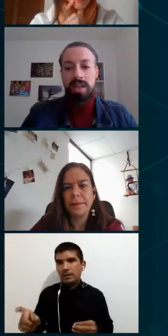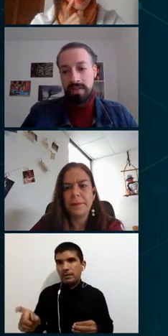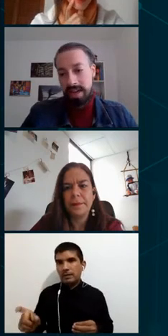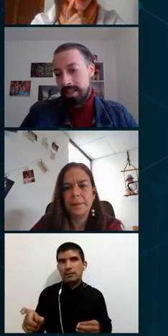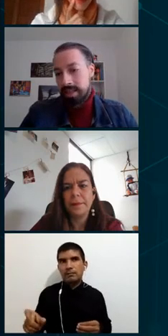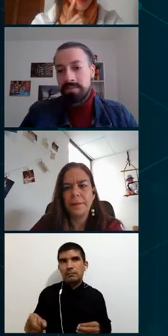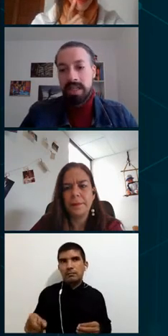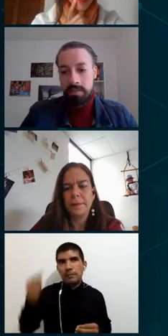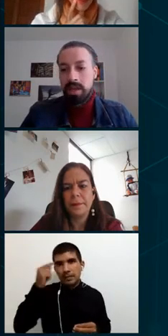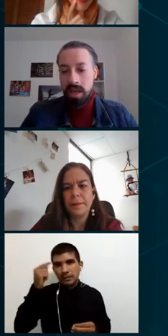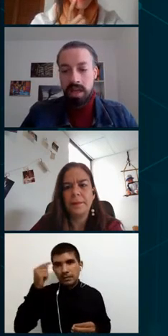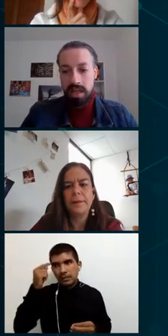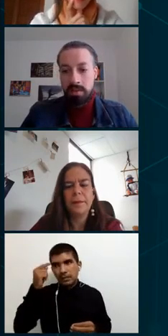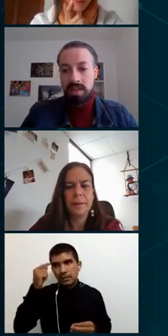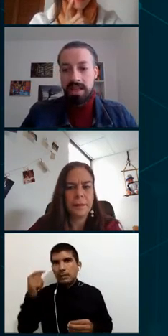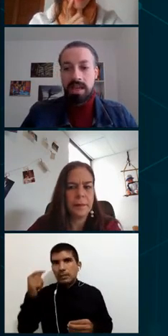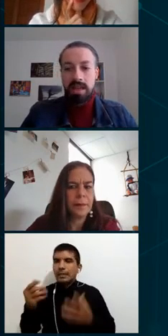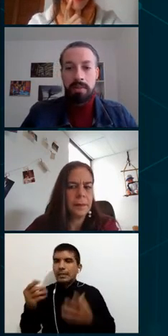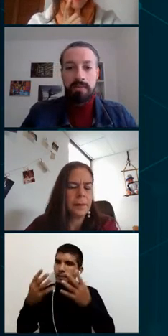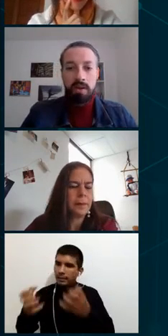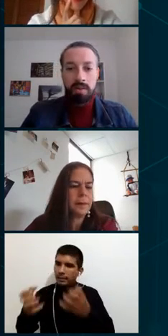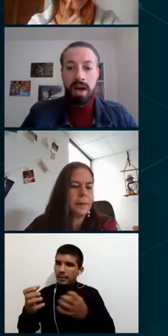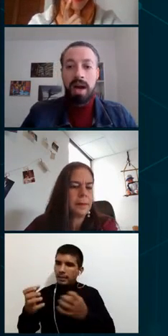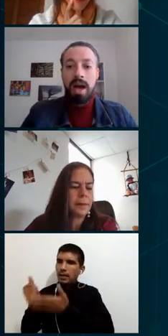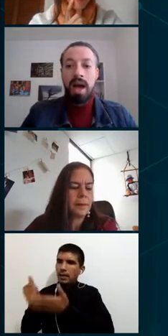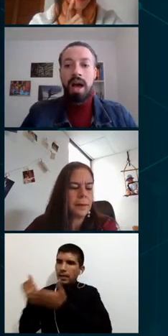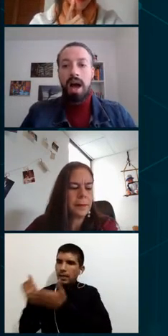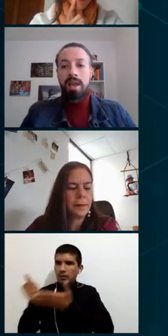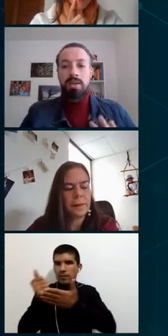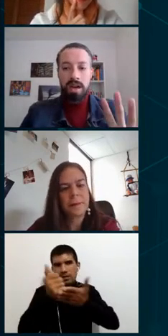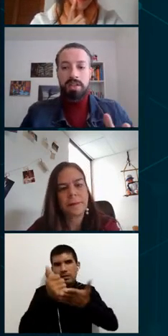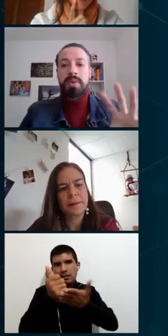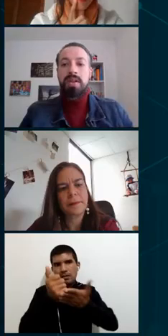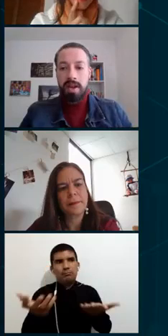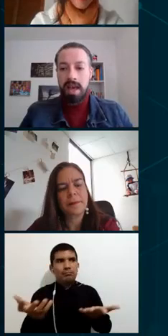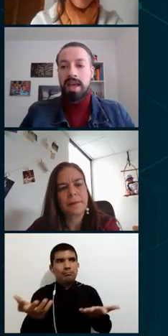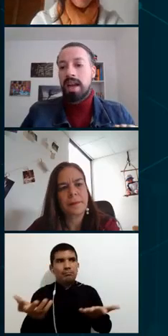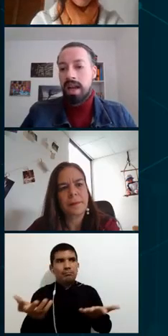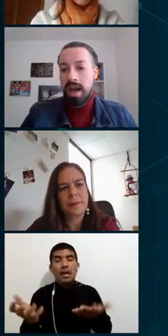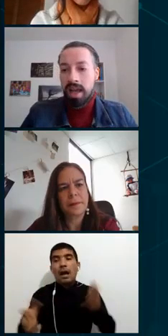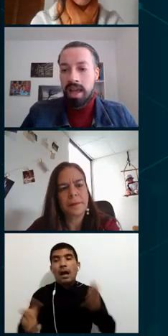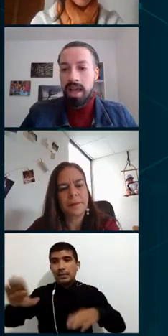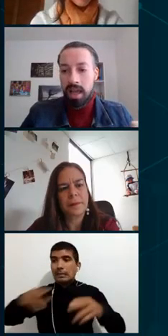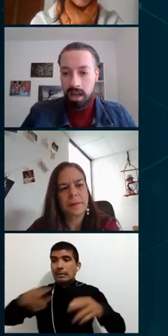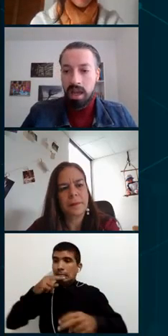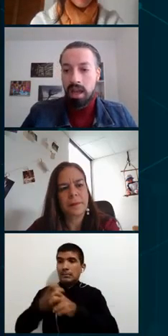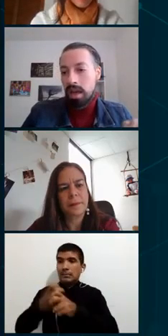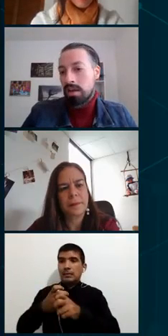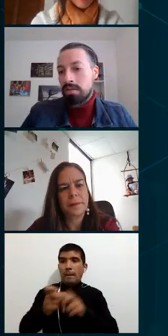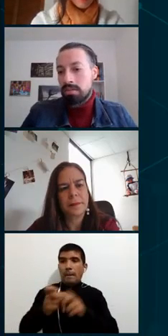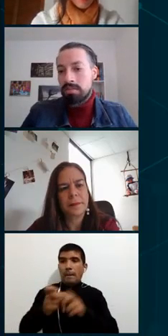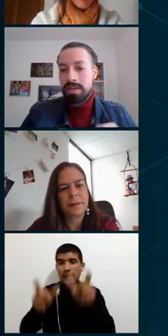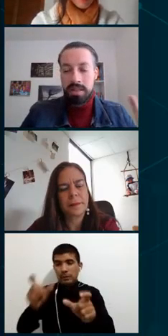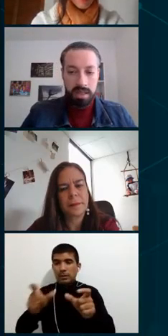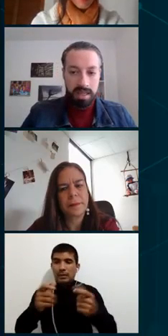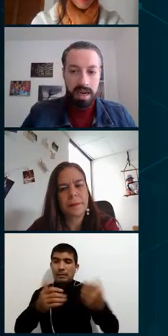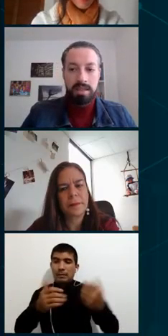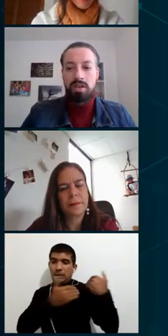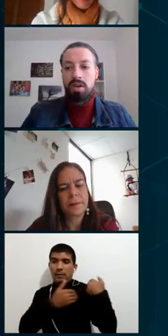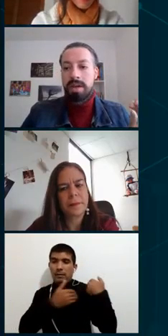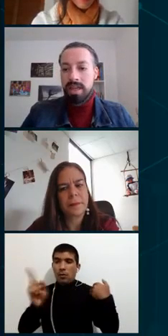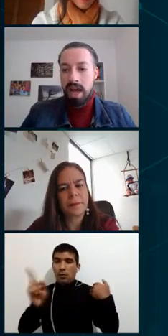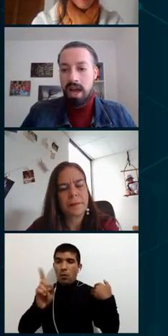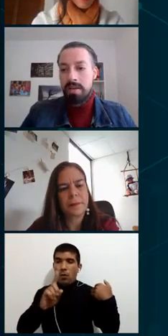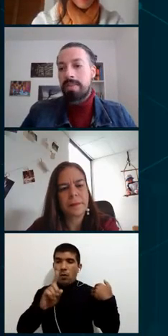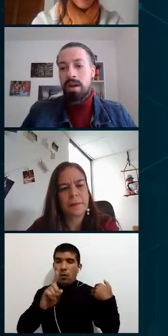es algo diferente. Sí, digamos que de cierta forma hay una responsabilidad que recae pues ya sea en